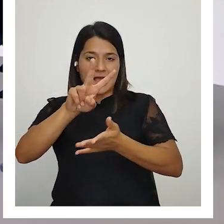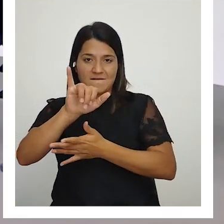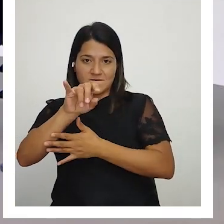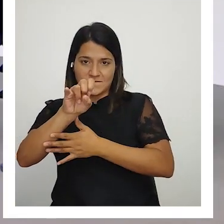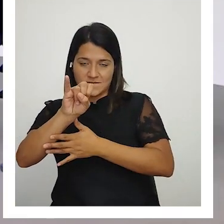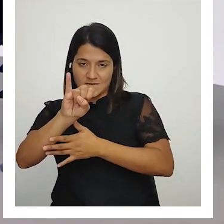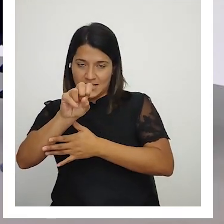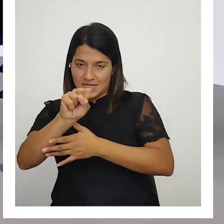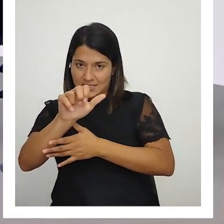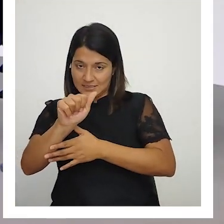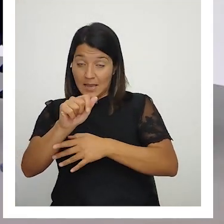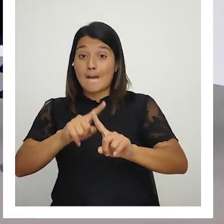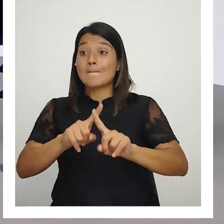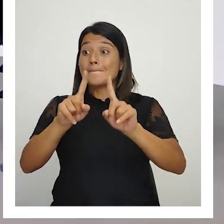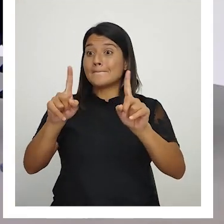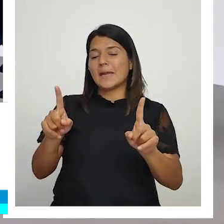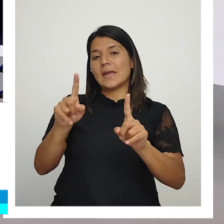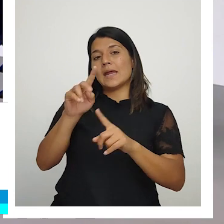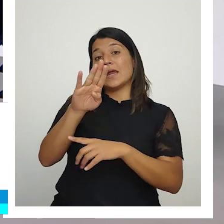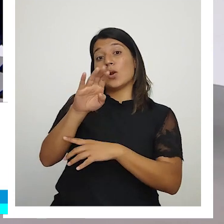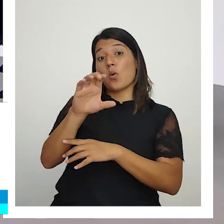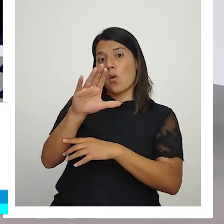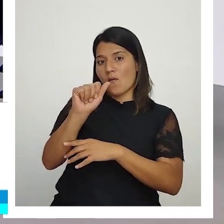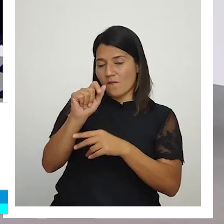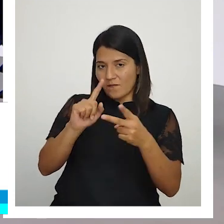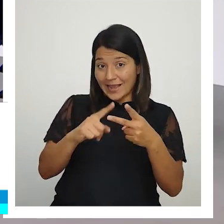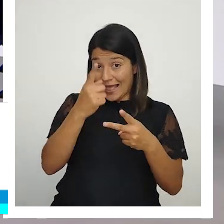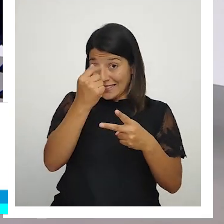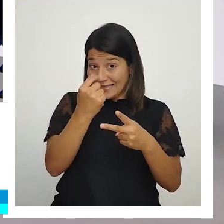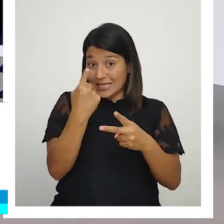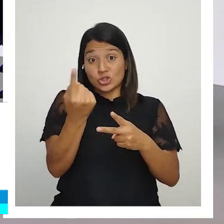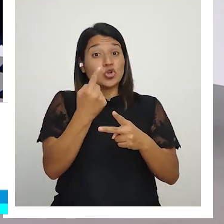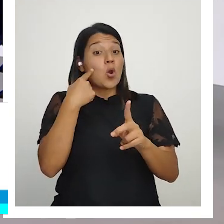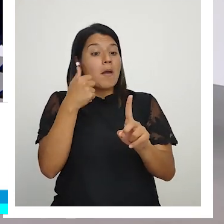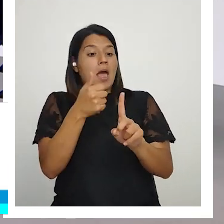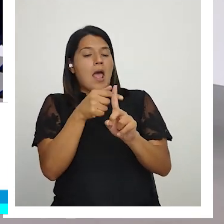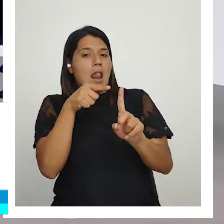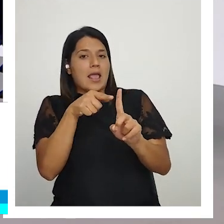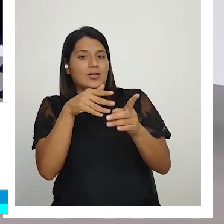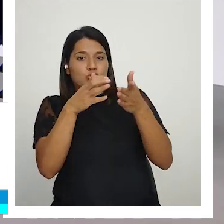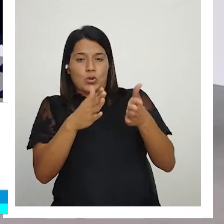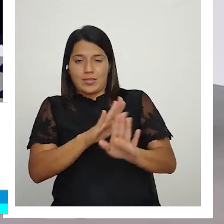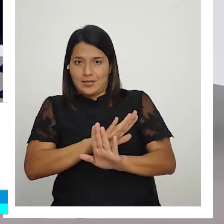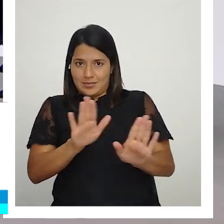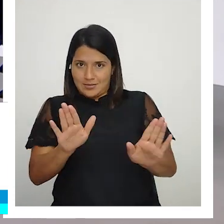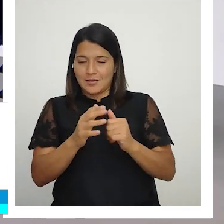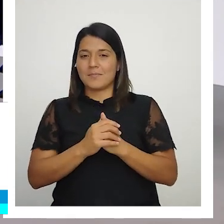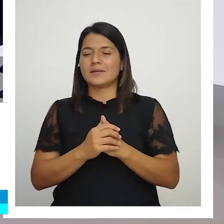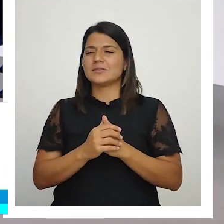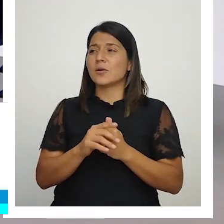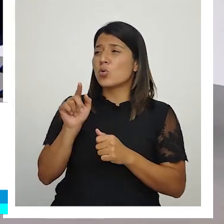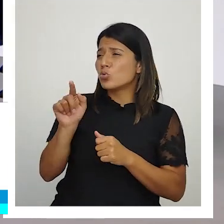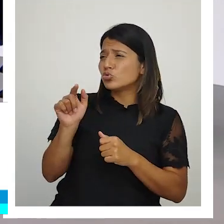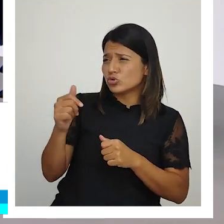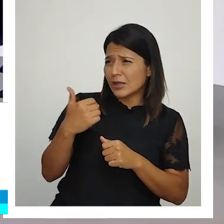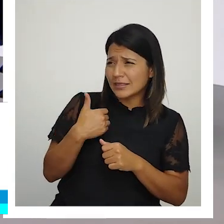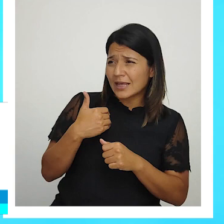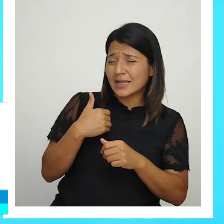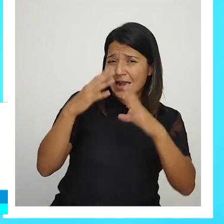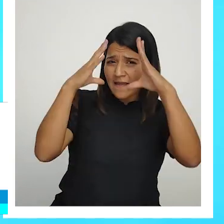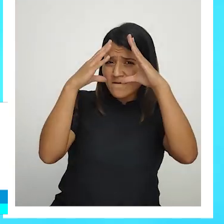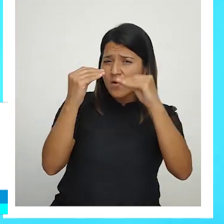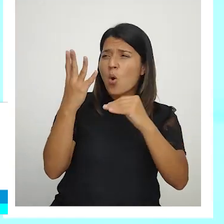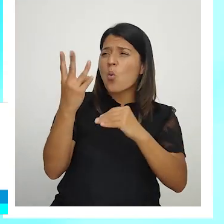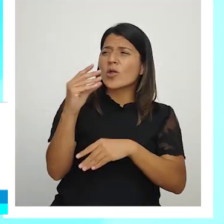recalcar que, por ejemplo, la beca como tal y el estipendio como tal cubre únicamente a la persona becaria. ¿Tienen ustedes el dato ahorita a mano de